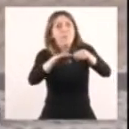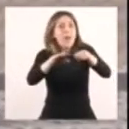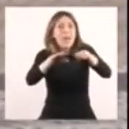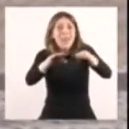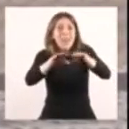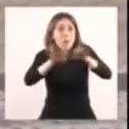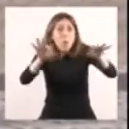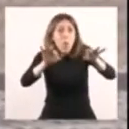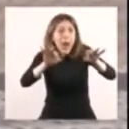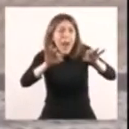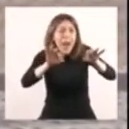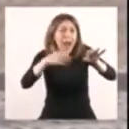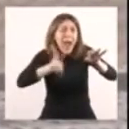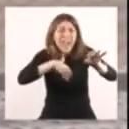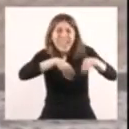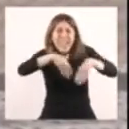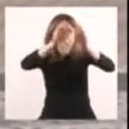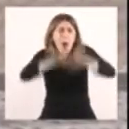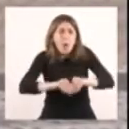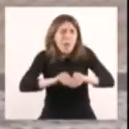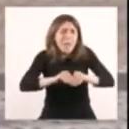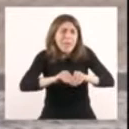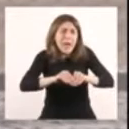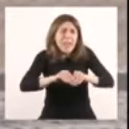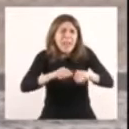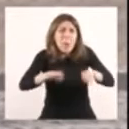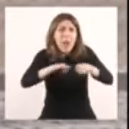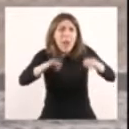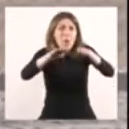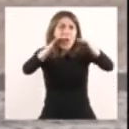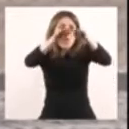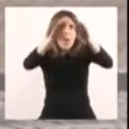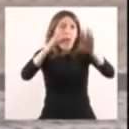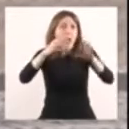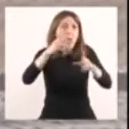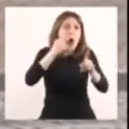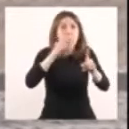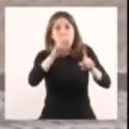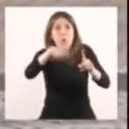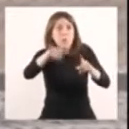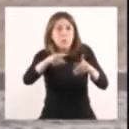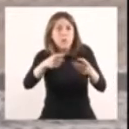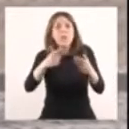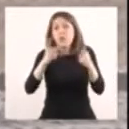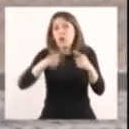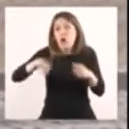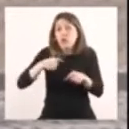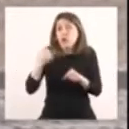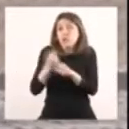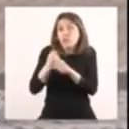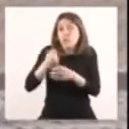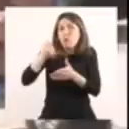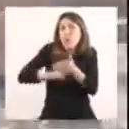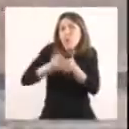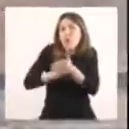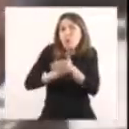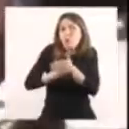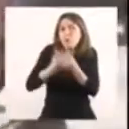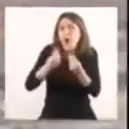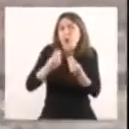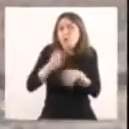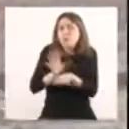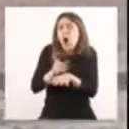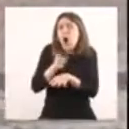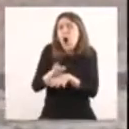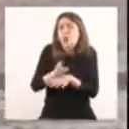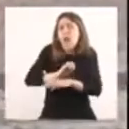país. Y contentos porque también todo esto lo estamos haciendo luchando contra la pandemia. La Rioja en